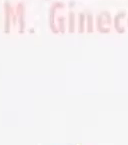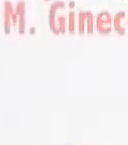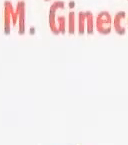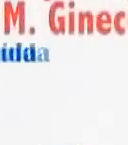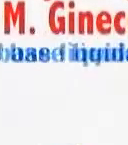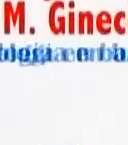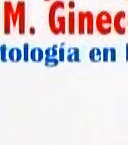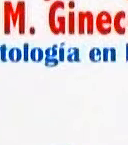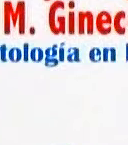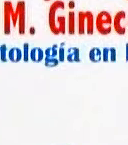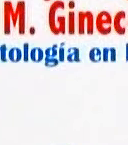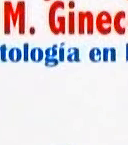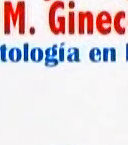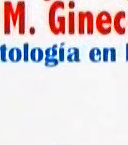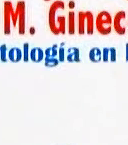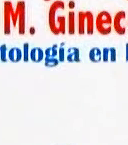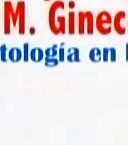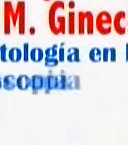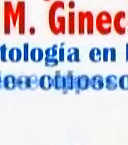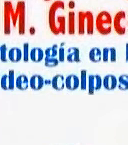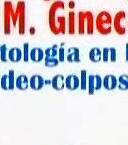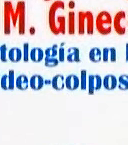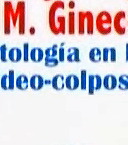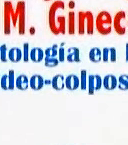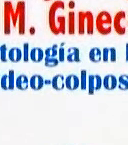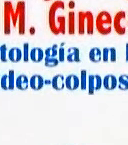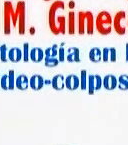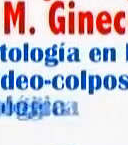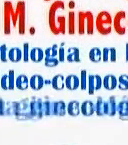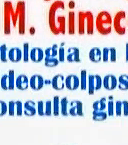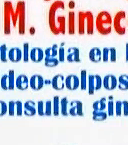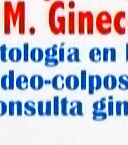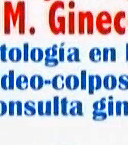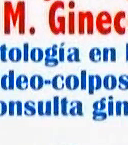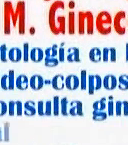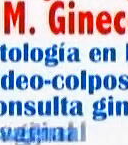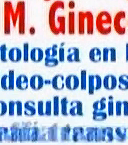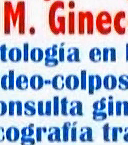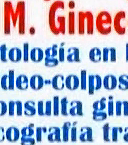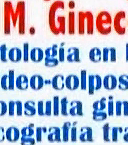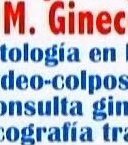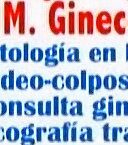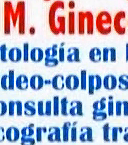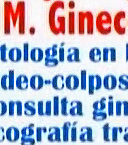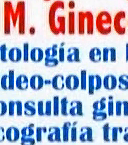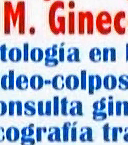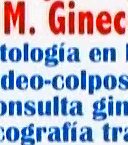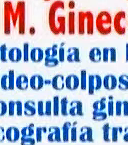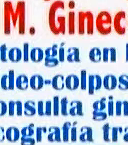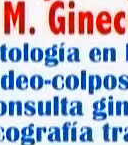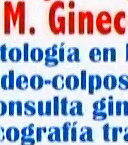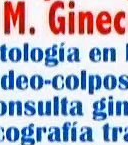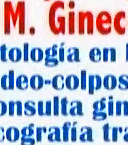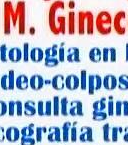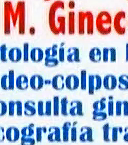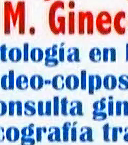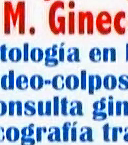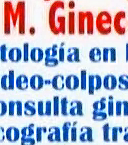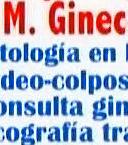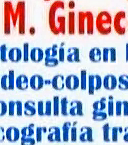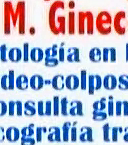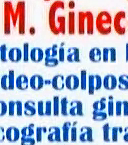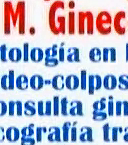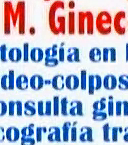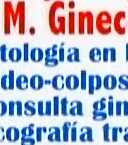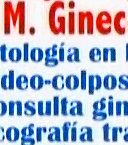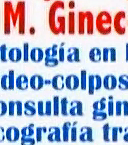vida. Citología en base líquida, videocolposcopia, consulta ginecológica, ecografía transvaginal, tratamientos certeros para el virus